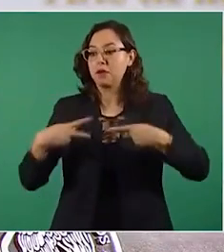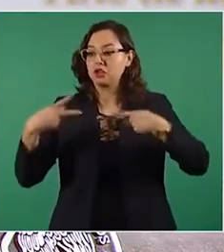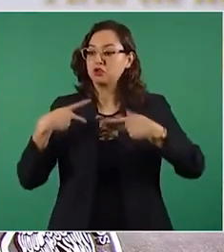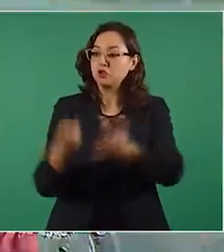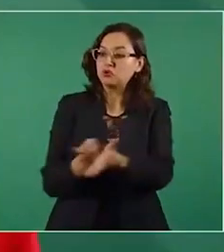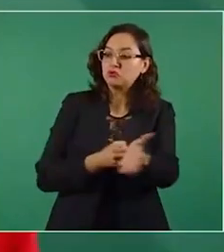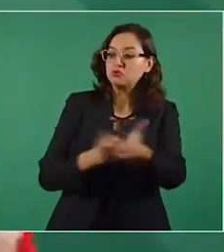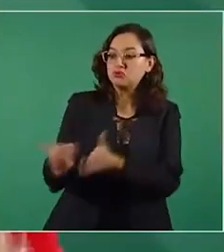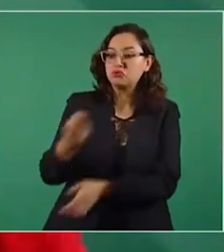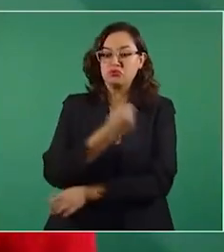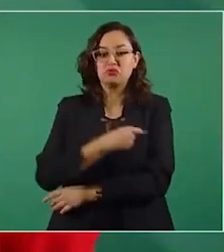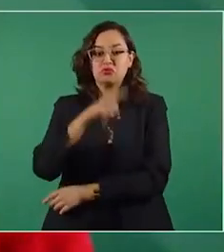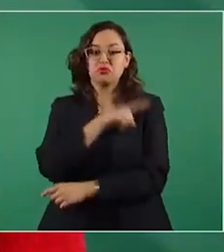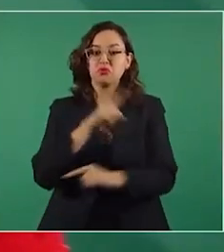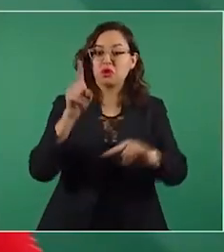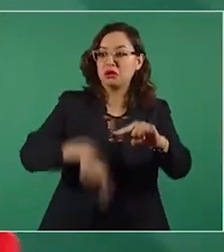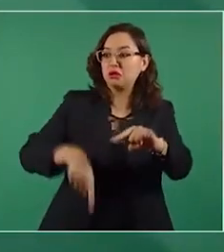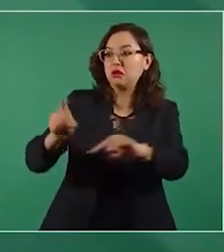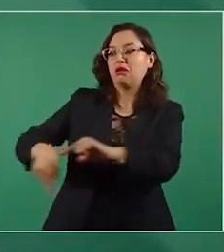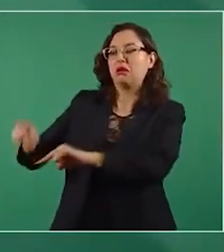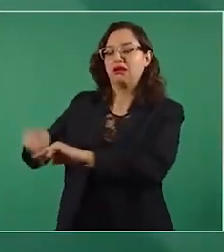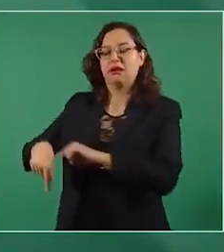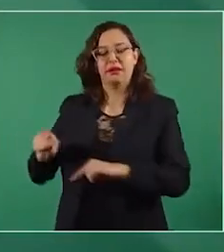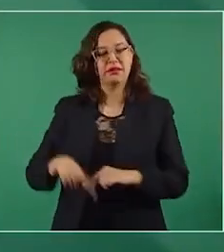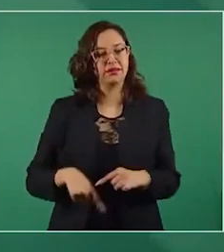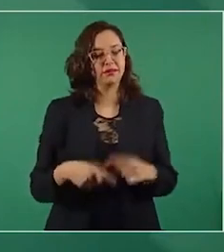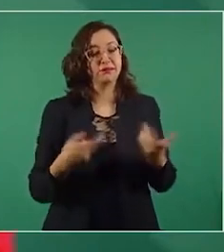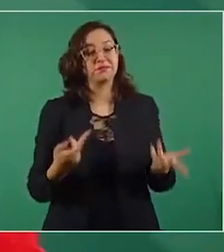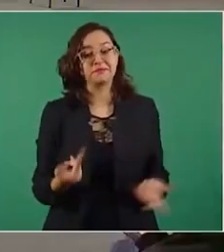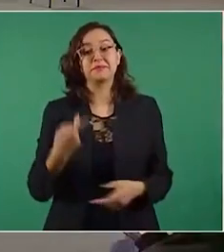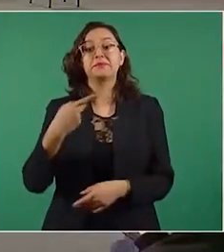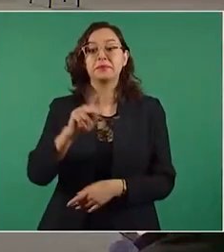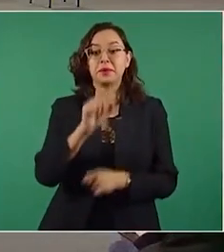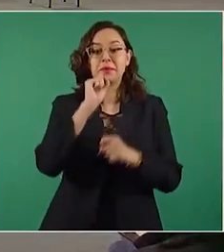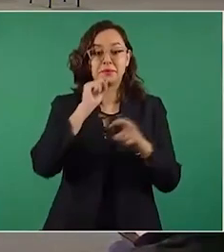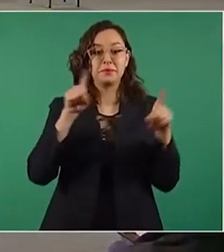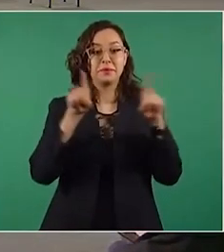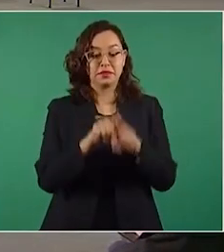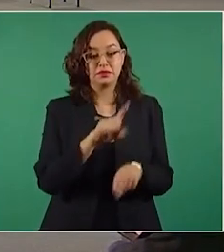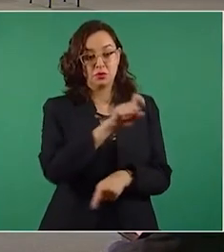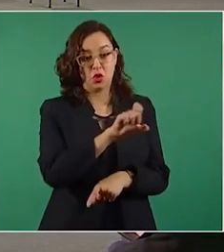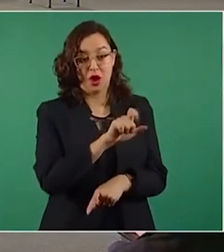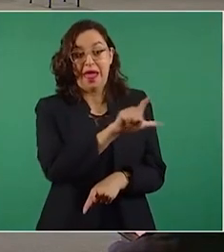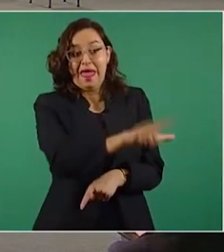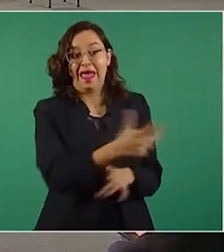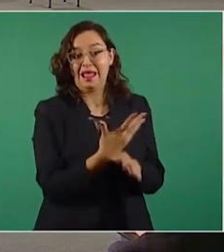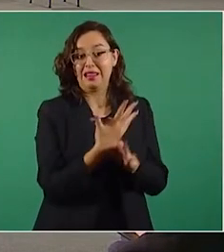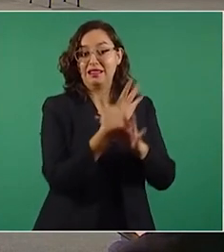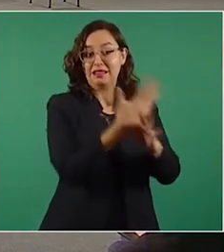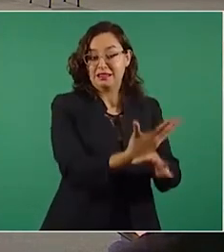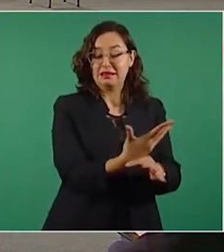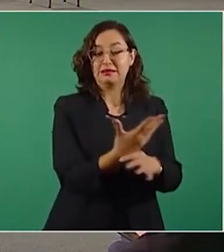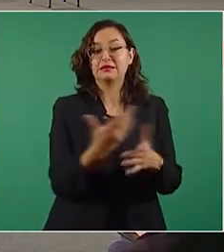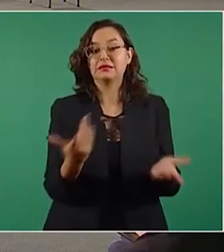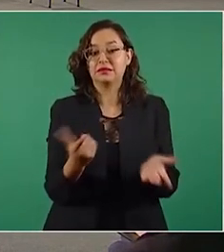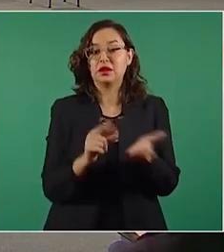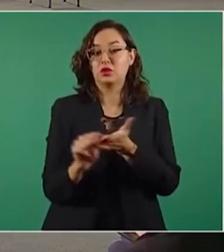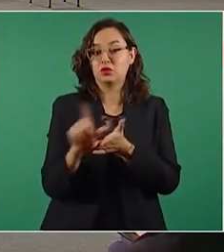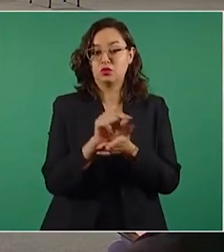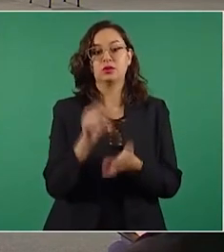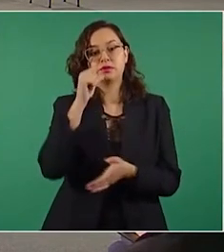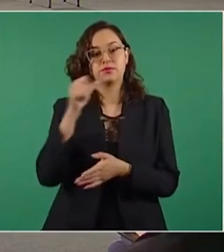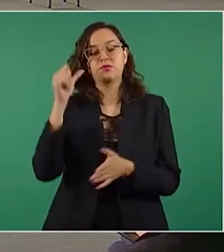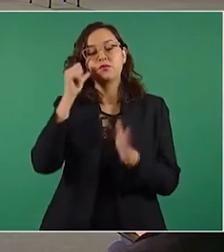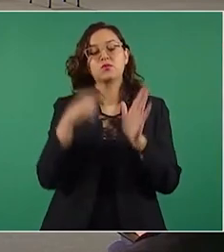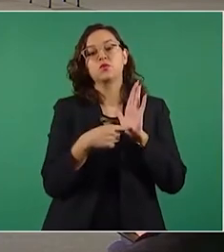más pobres. Pero a propósito de él, queremos compartir este tuit que fue citado ayer por el presidente de la República. Se